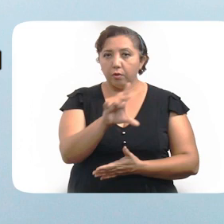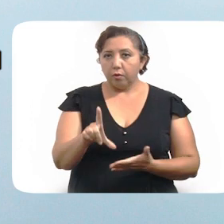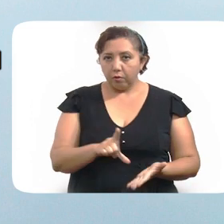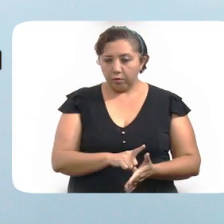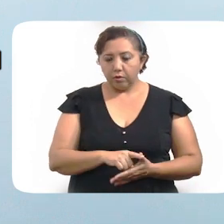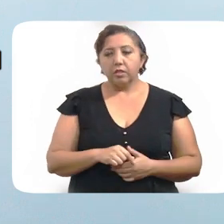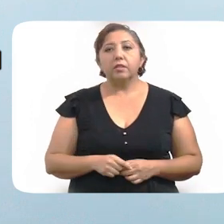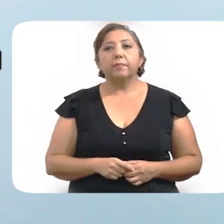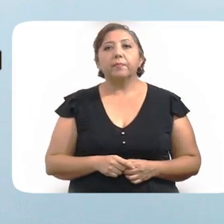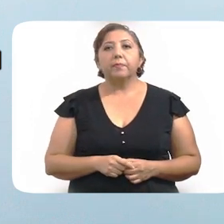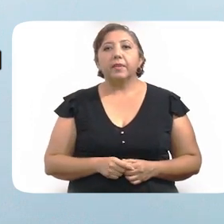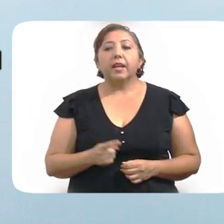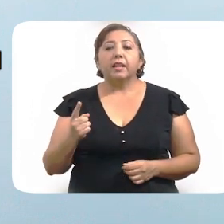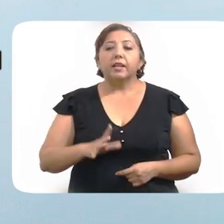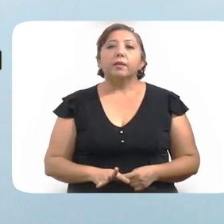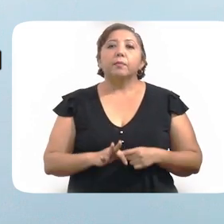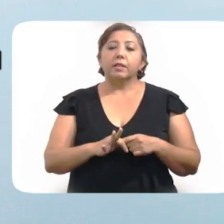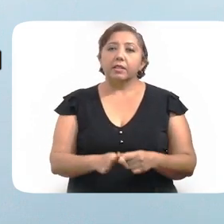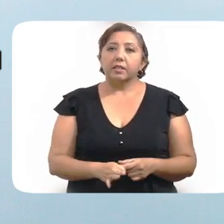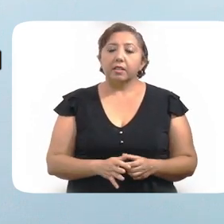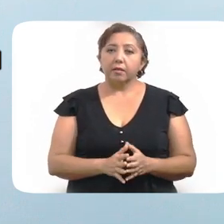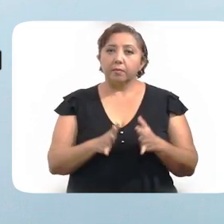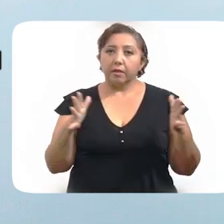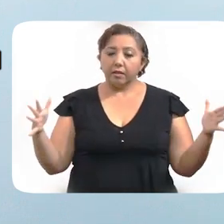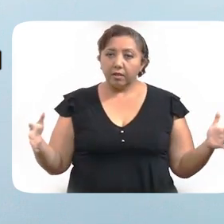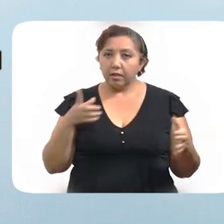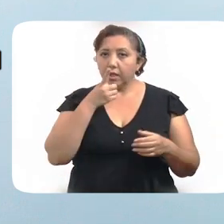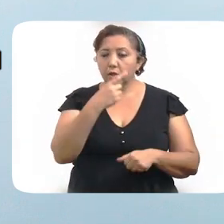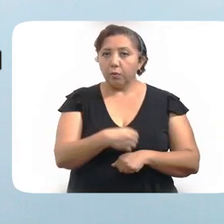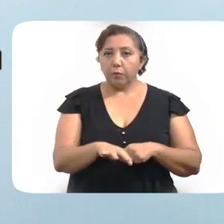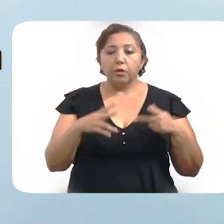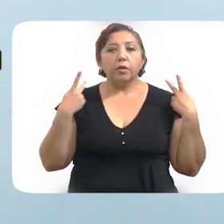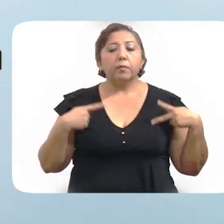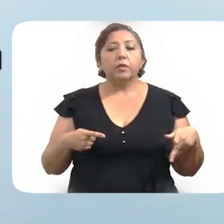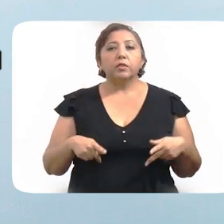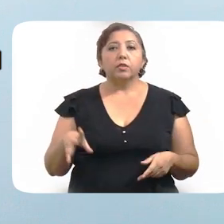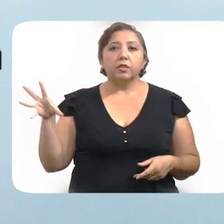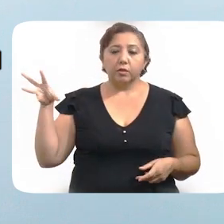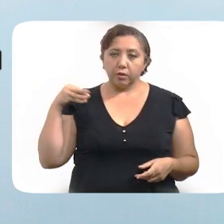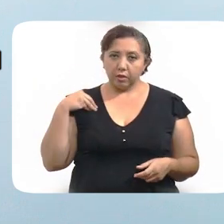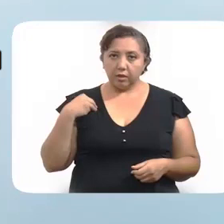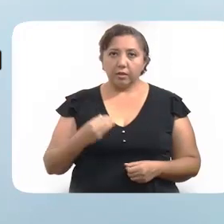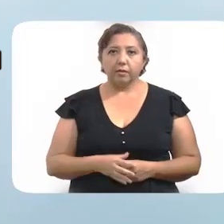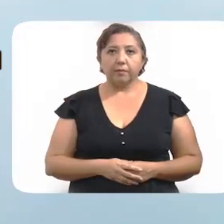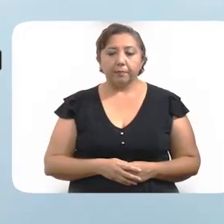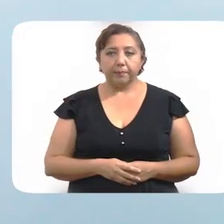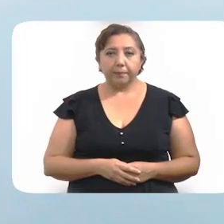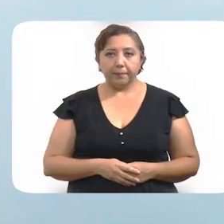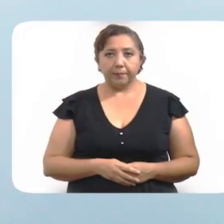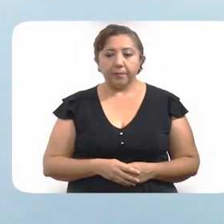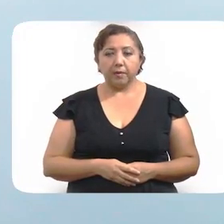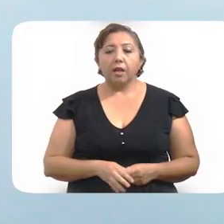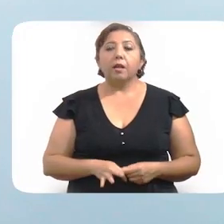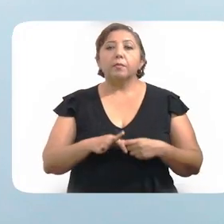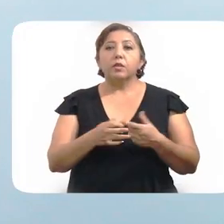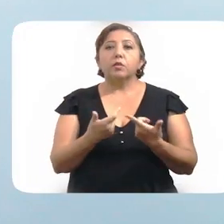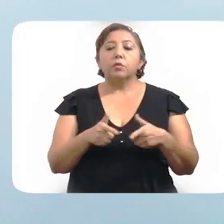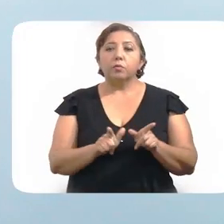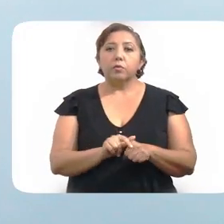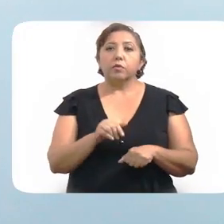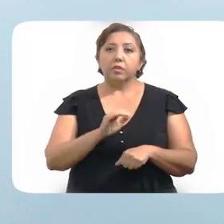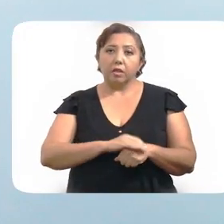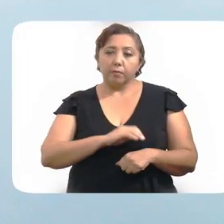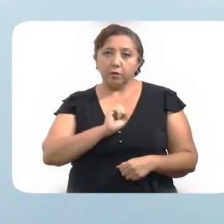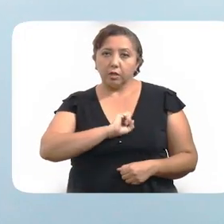colonias y comisarías que presentan una tendencia al alza en el número de personas contagiadas. A la presencia de las